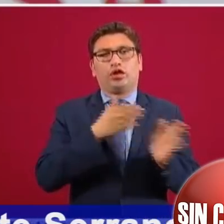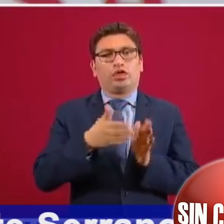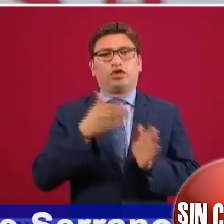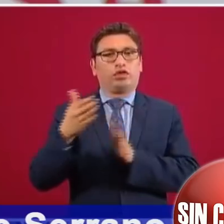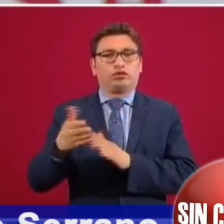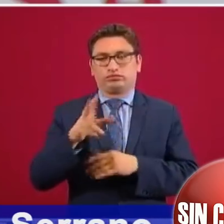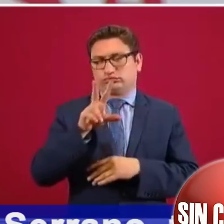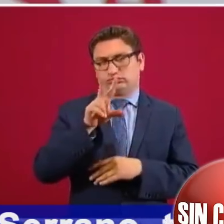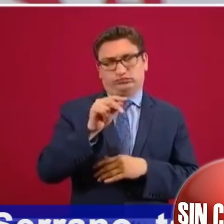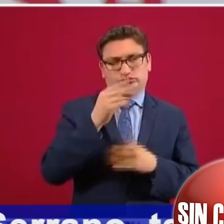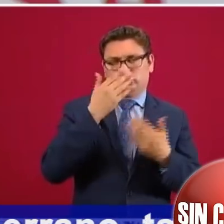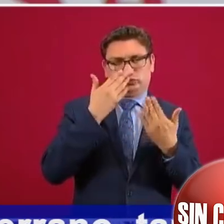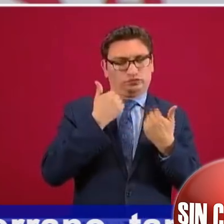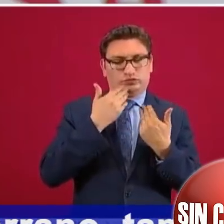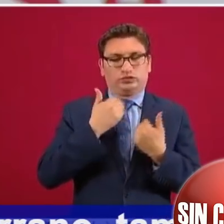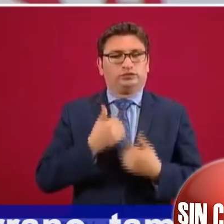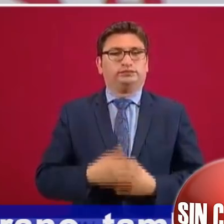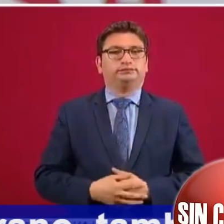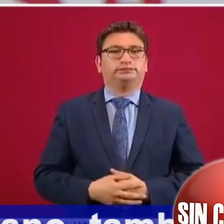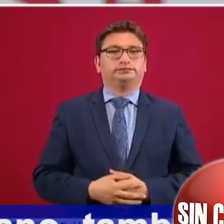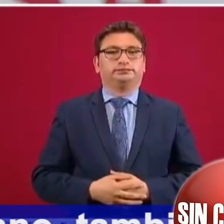no hay atraso.